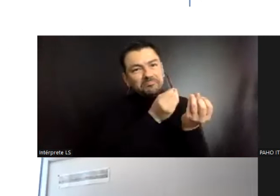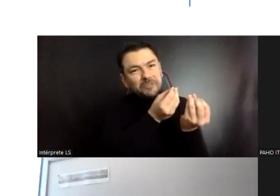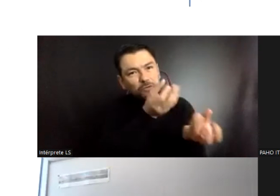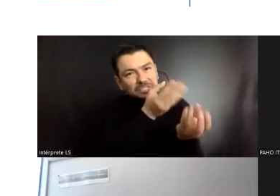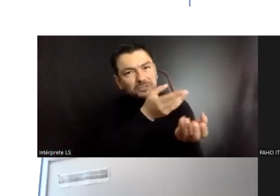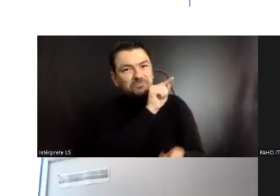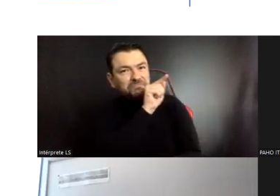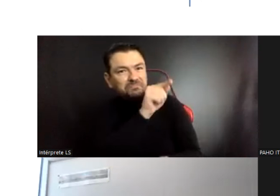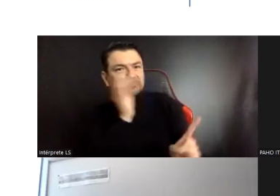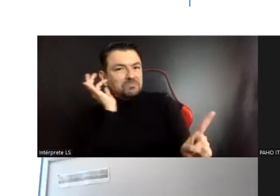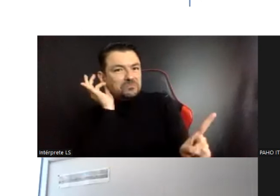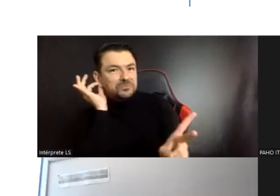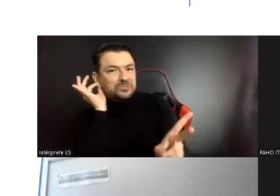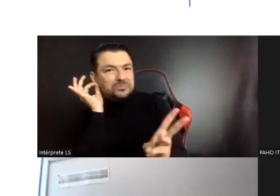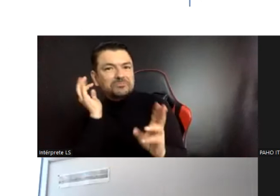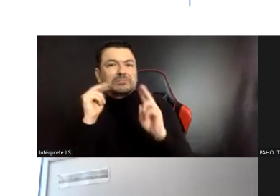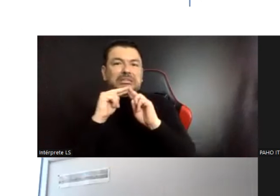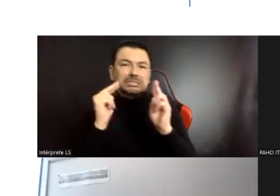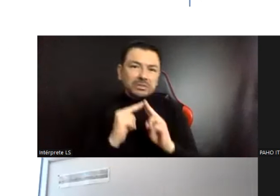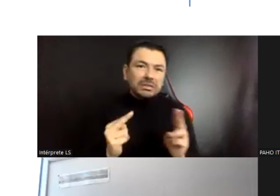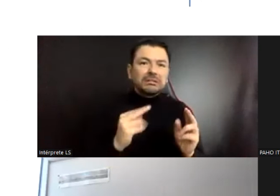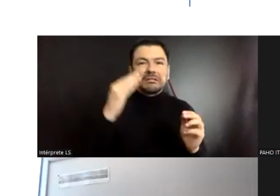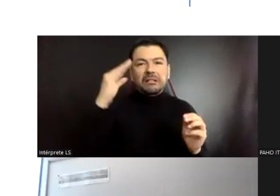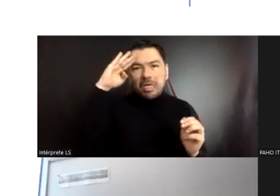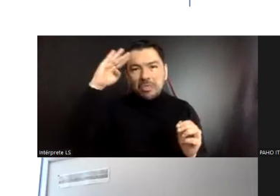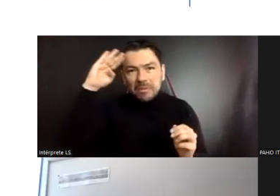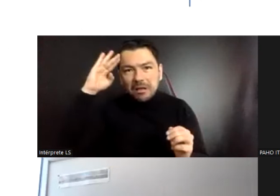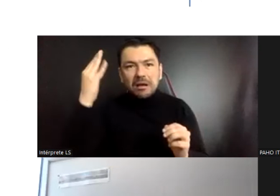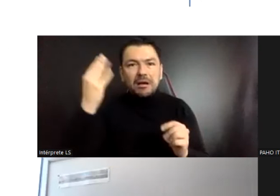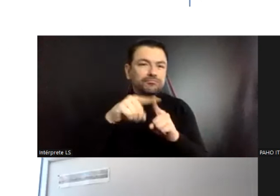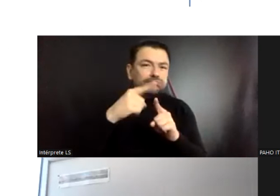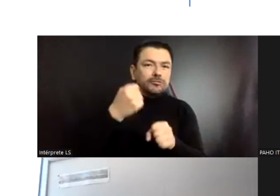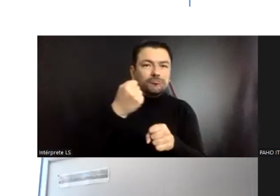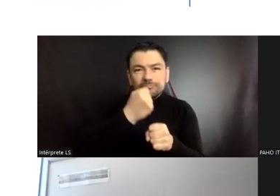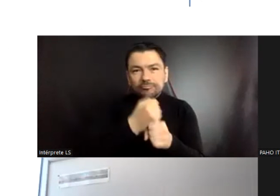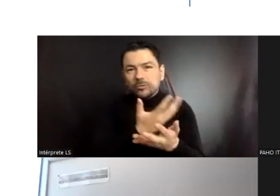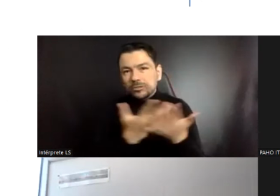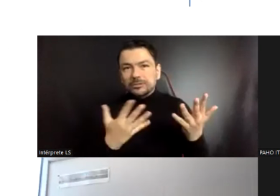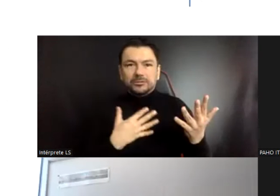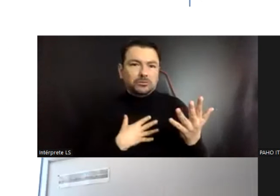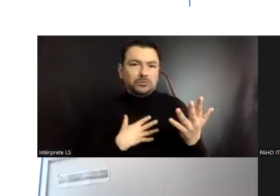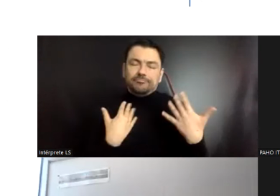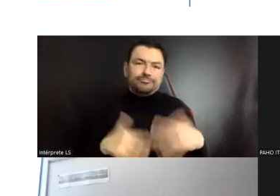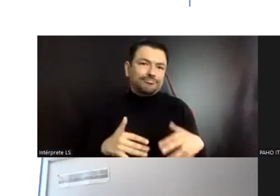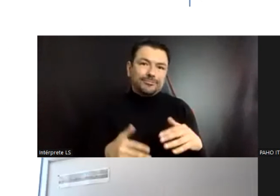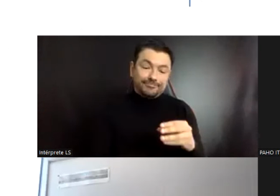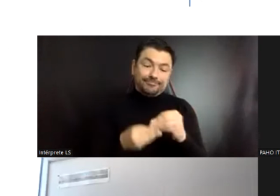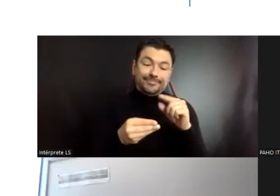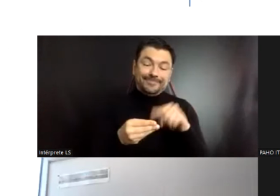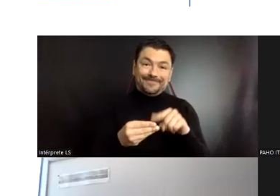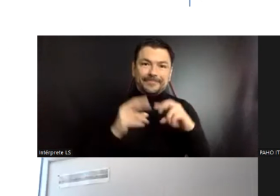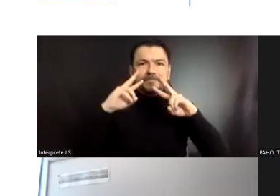trabajo con la academia. Yo creo que mi aporte es muy breve sobre la investigación que se necesita. En el contexto de la ciudad y lo urbano,